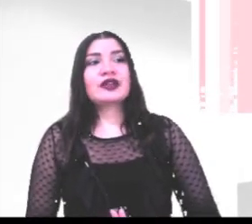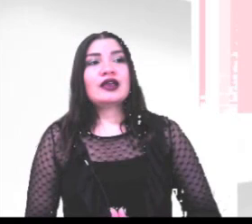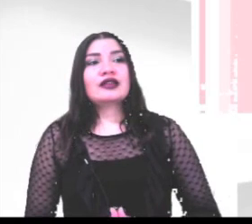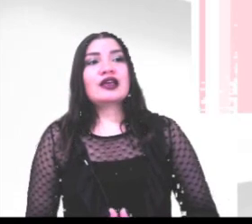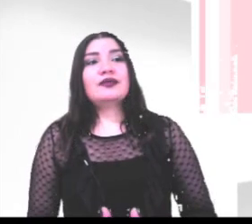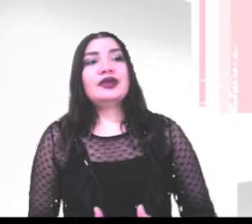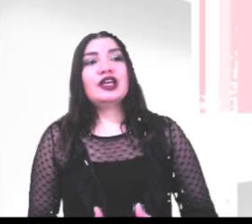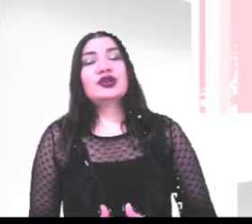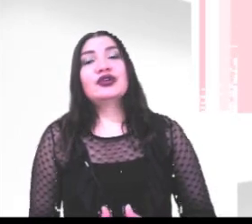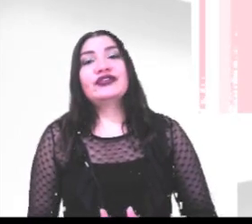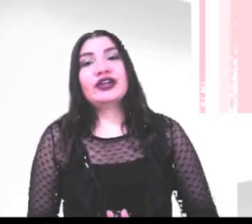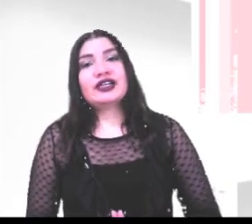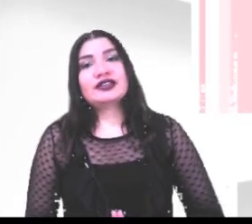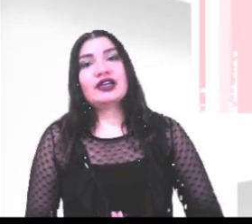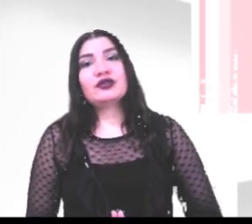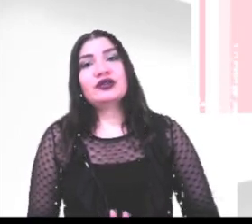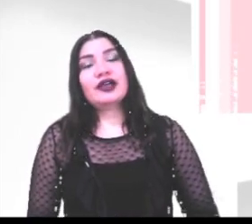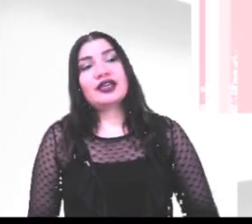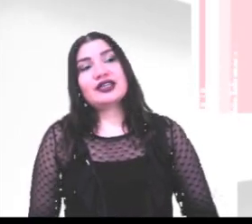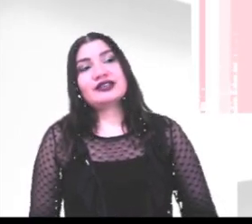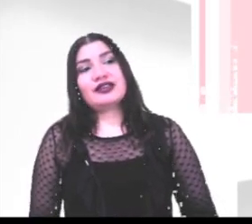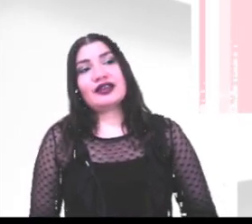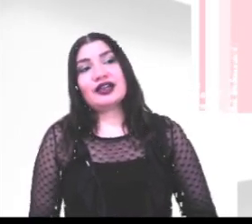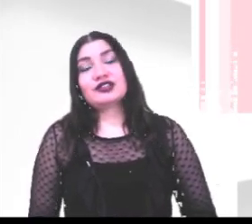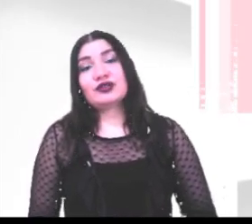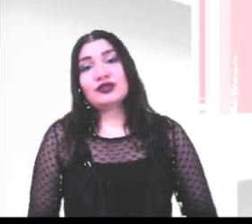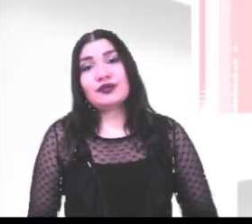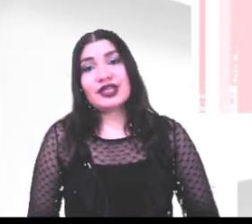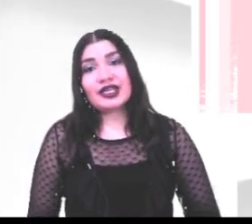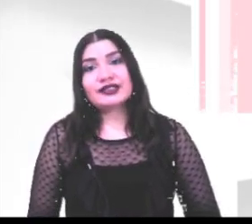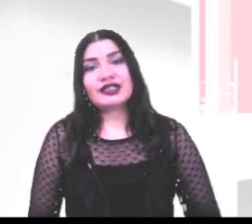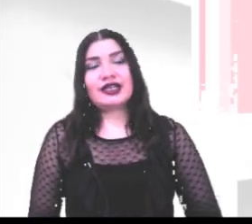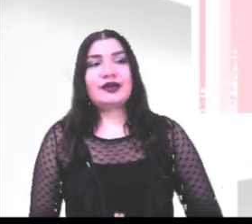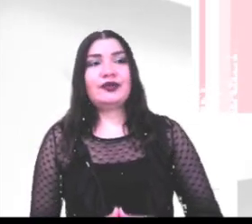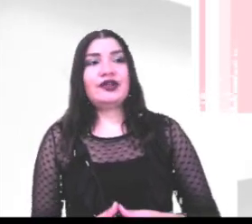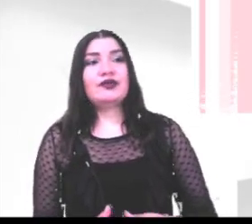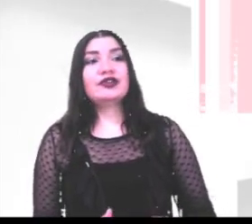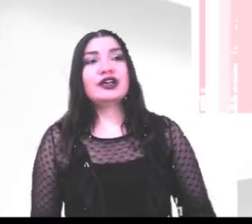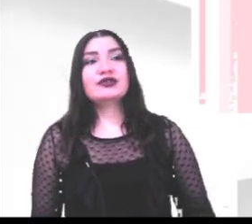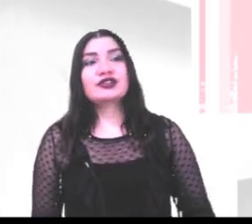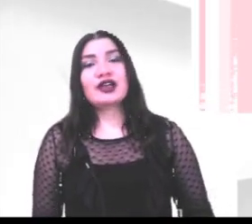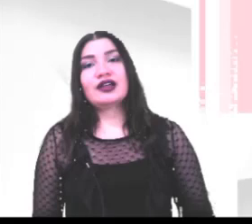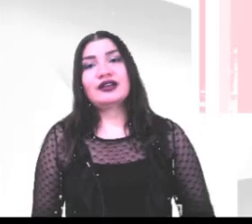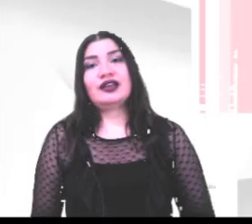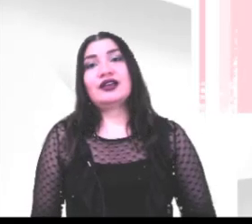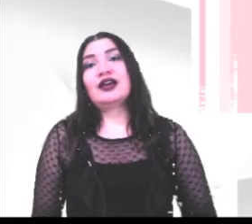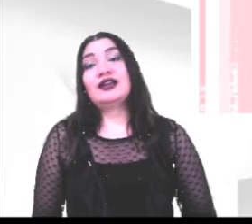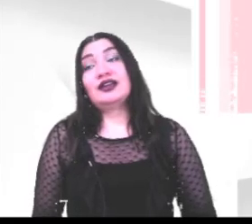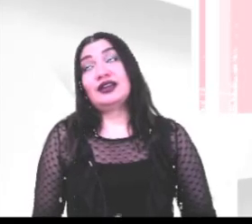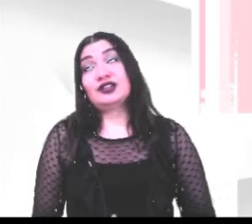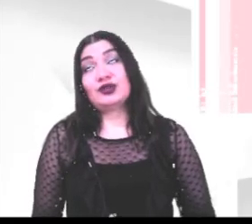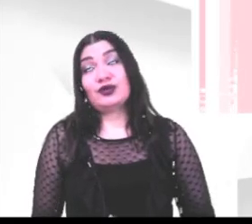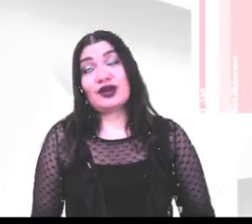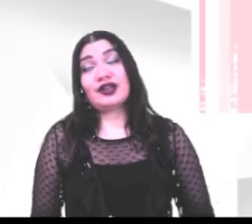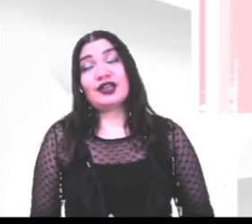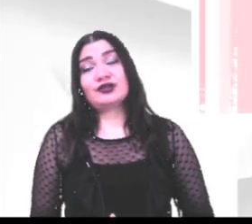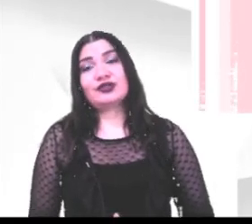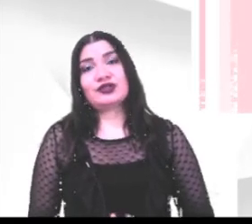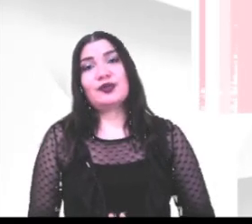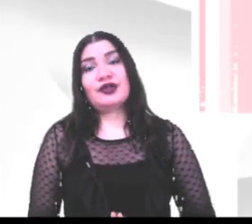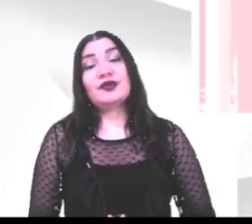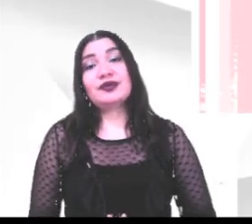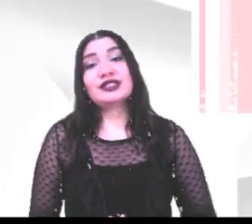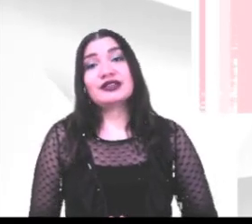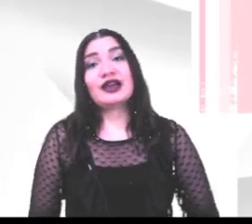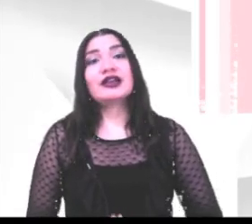también nos ofrecen una exquisita gastronomía la que podemos degustar en esos lugares que